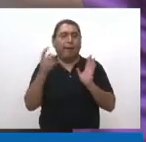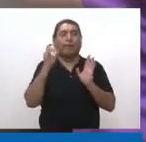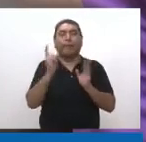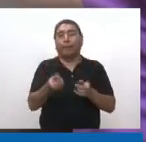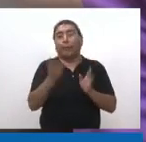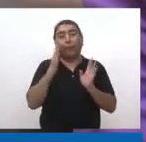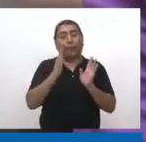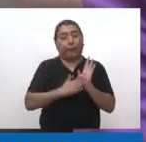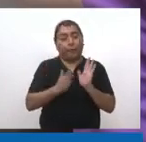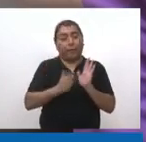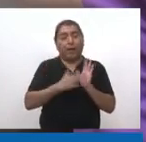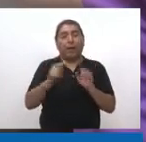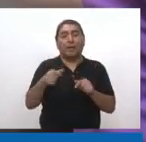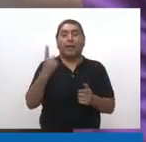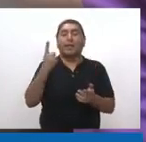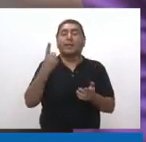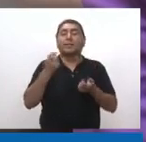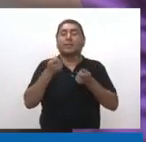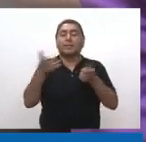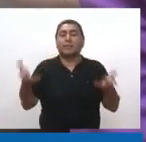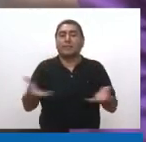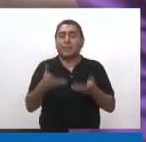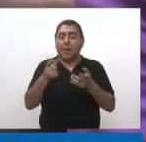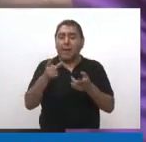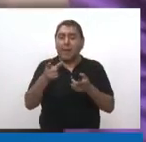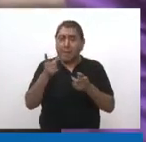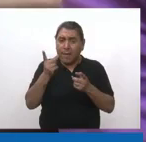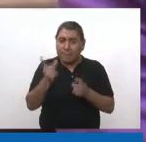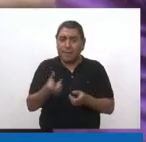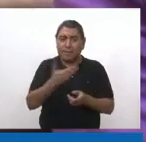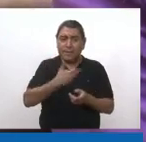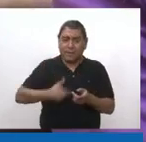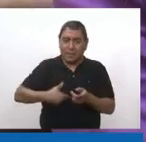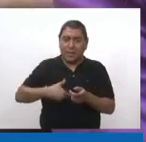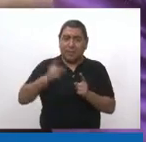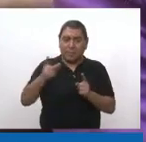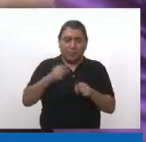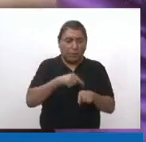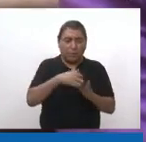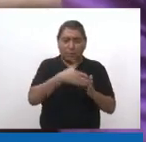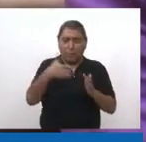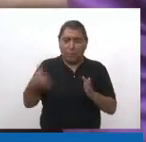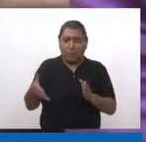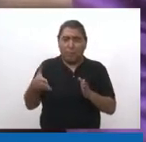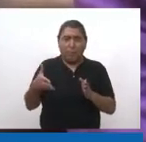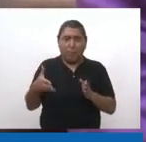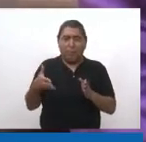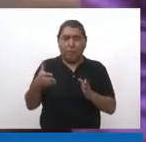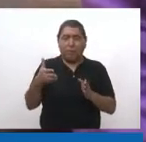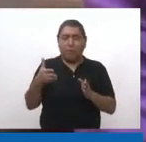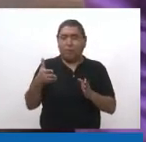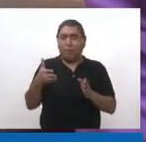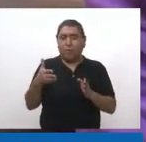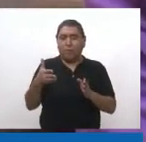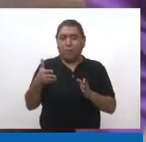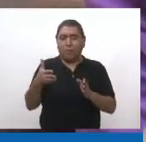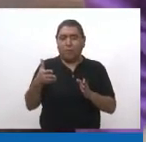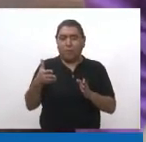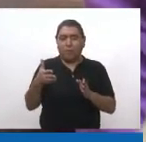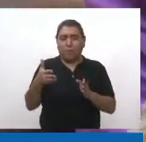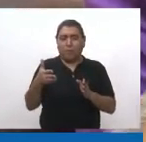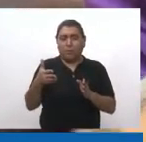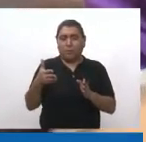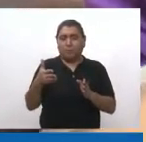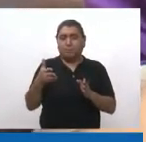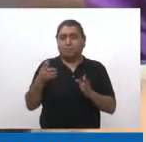excesiva discrecionalidad de los presidentes en un presidencialismo exacerbado y casi cada